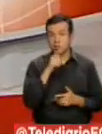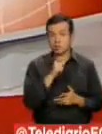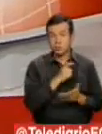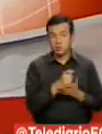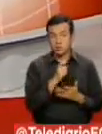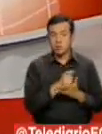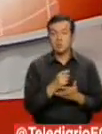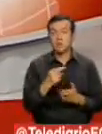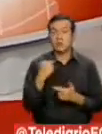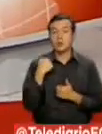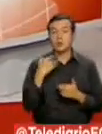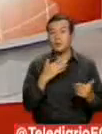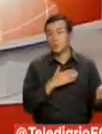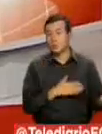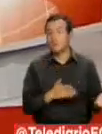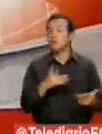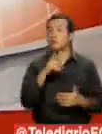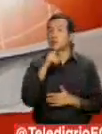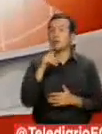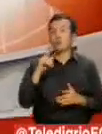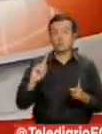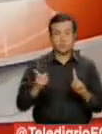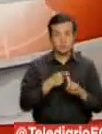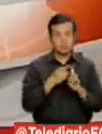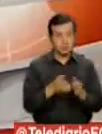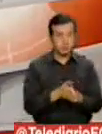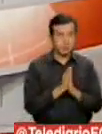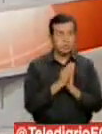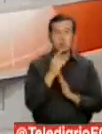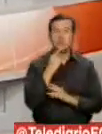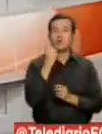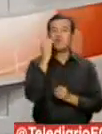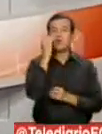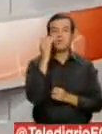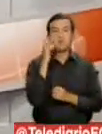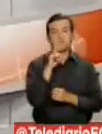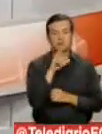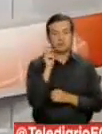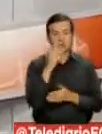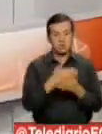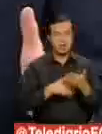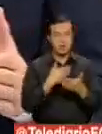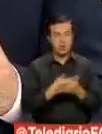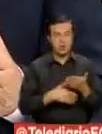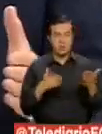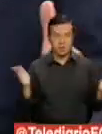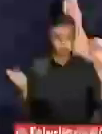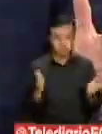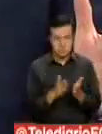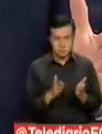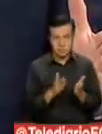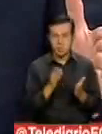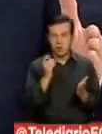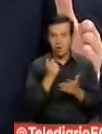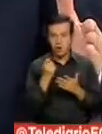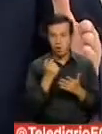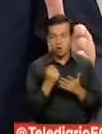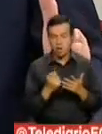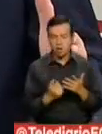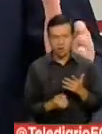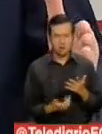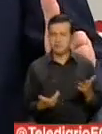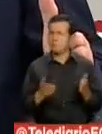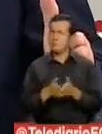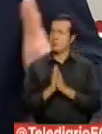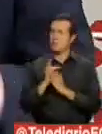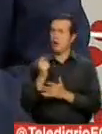la responsabilidad de esto. Primero, de pedir que se reduzca el informe en 30 páginas, eliminando 25, de él algunos elementos